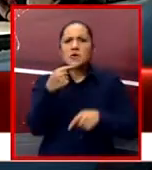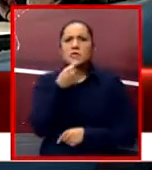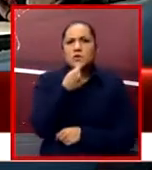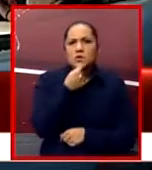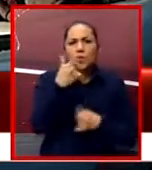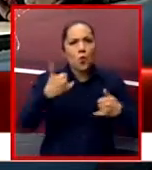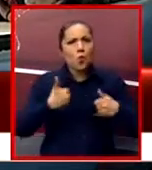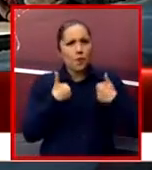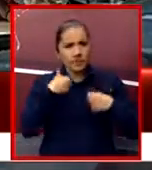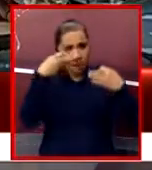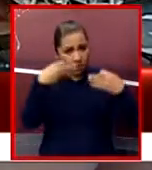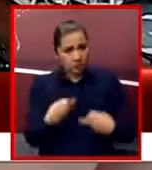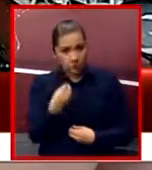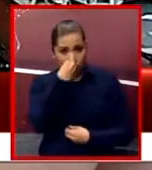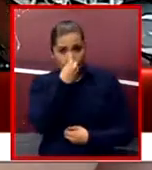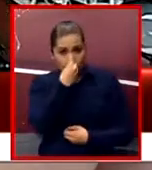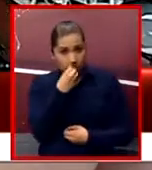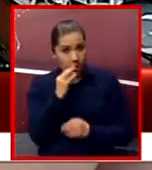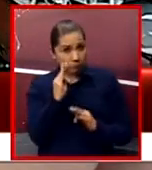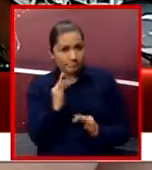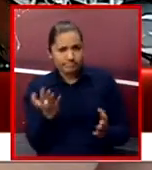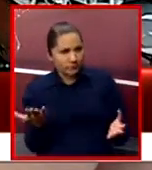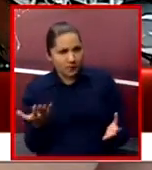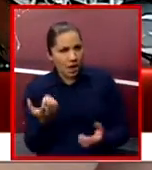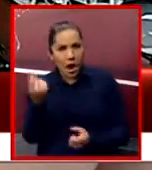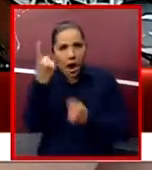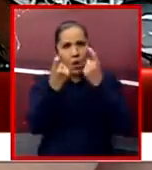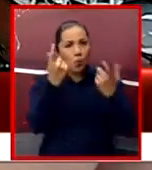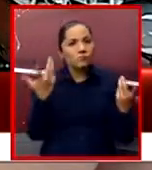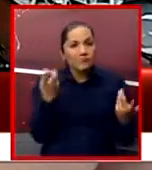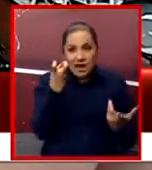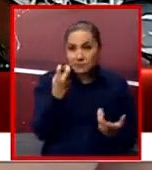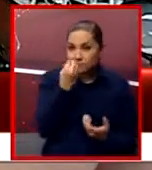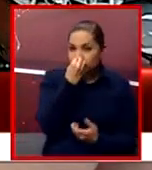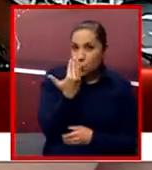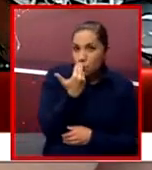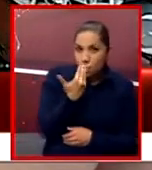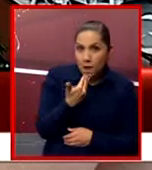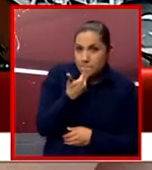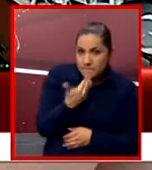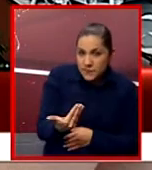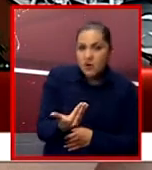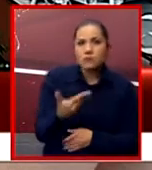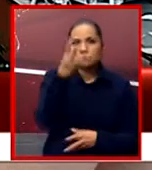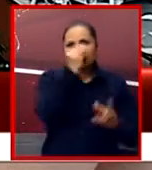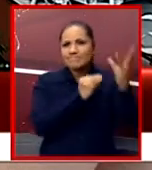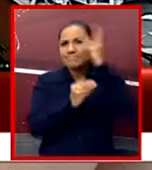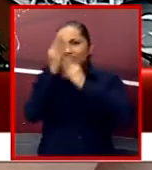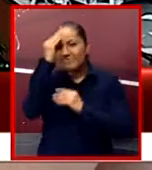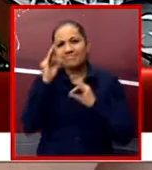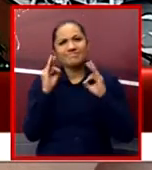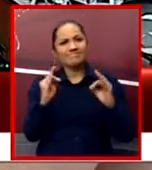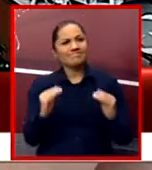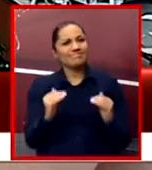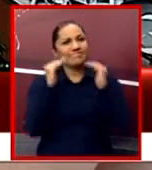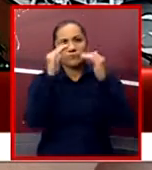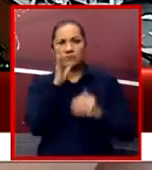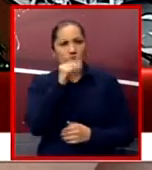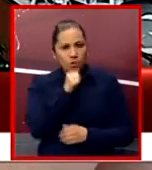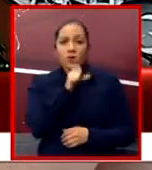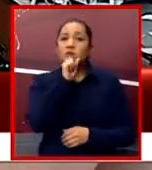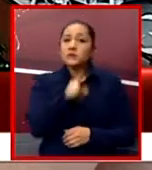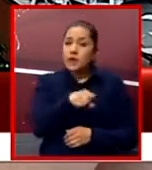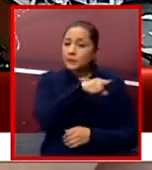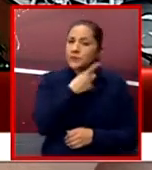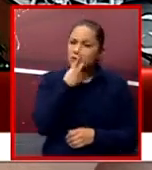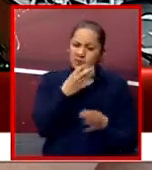desnutridos, lo cual afecta severamente los procesos de aprendizaje. Pidió además al secretario invertir a la primera cadena de atención en el sector de